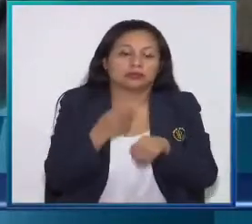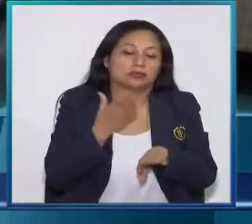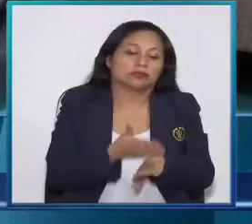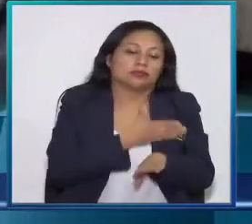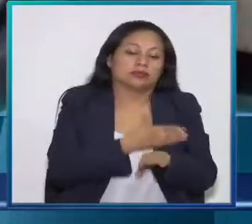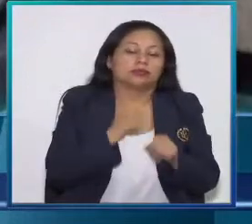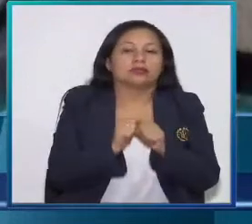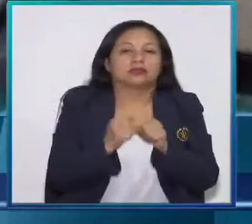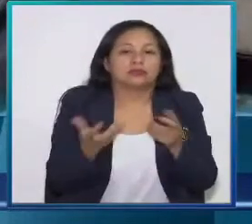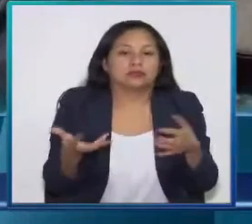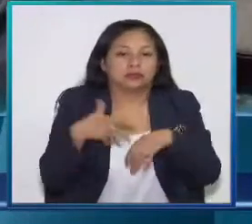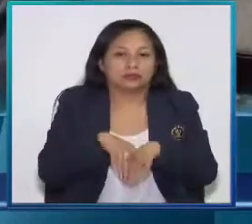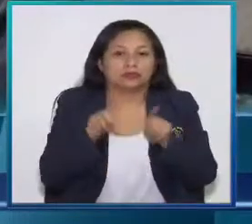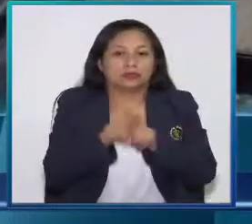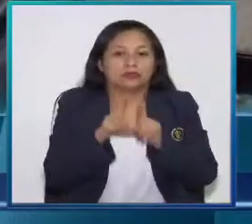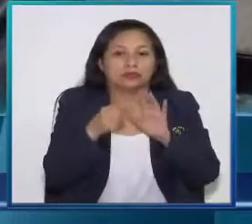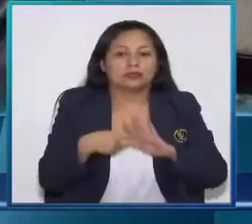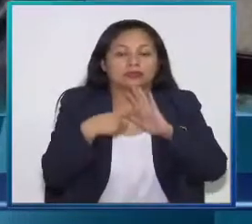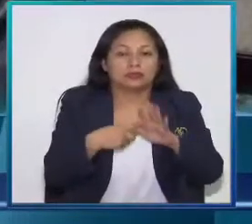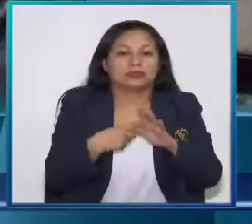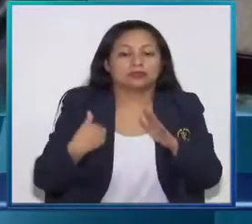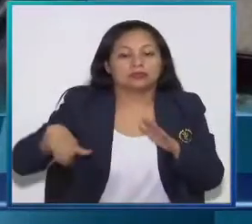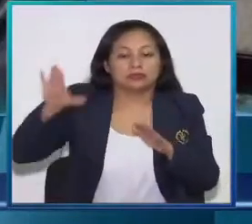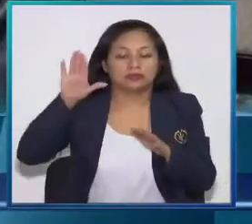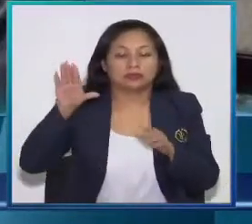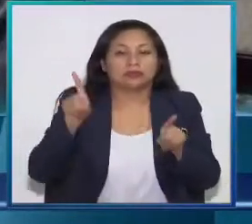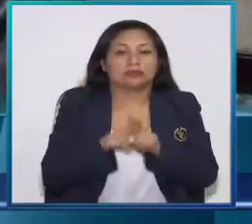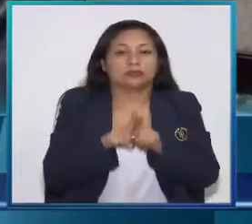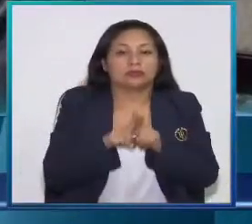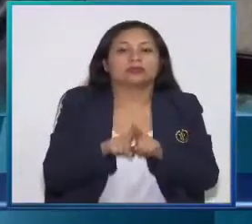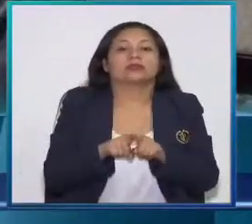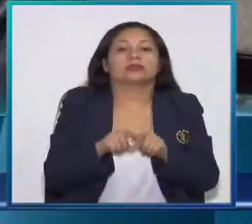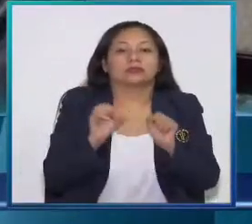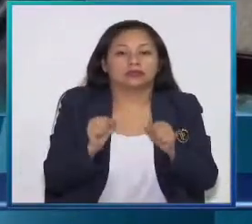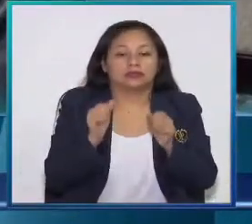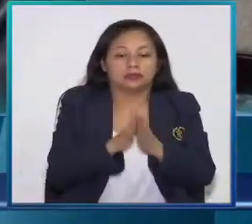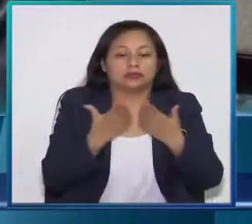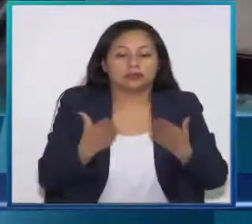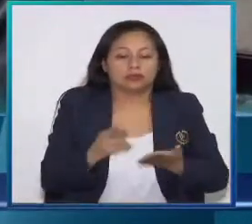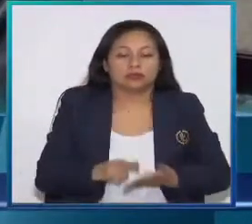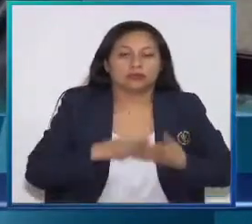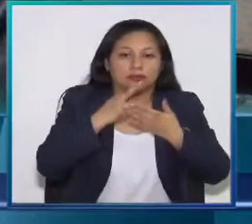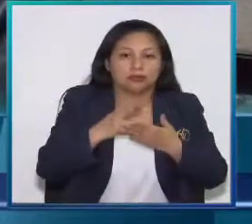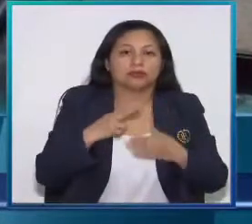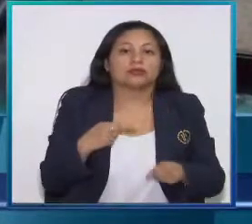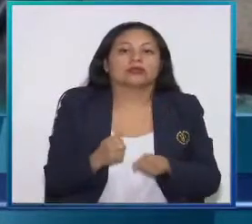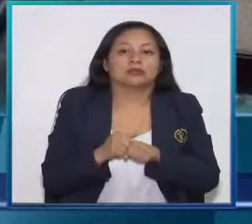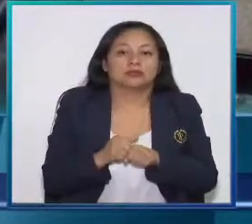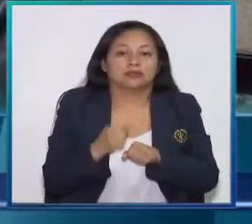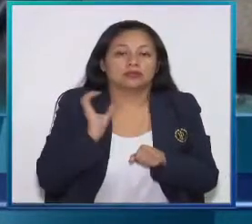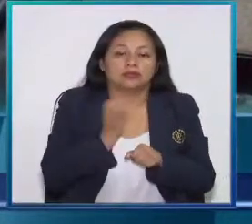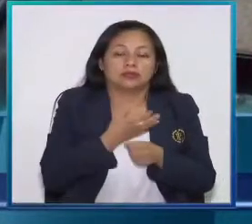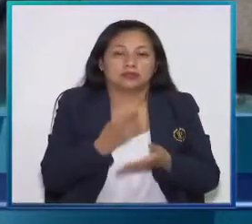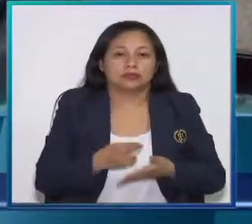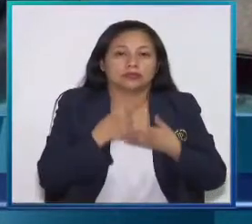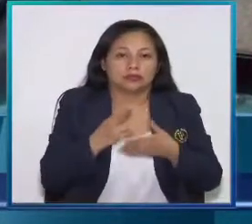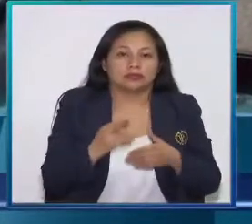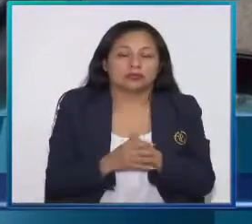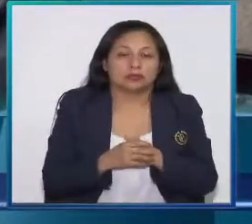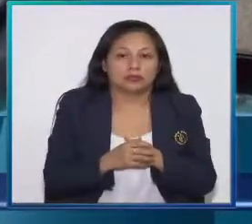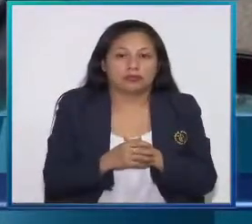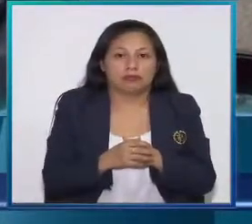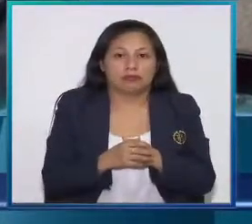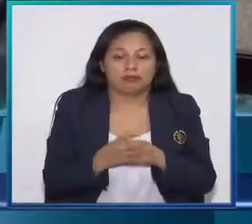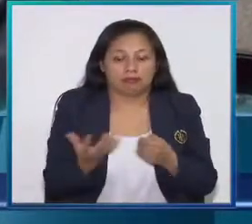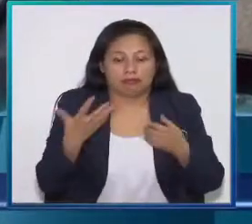anterior, sus integrantes deberán presentar juramento de fidelidad a la Constitución Política de la República ante el Congreso de la República.